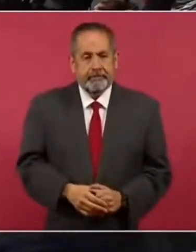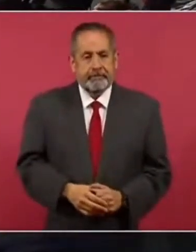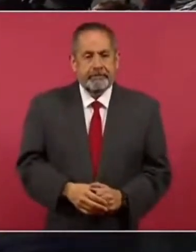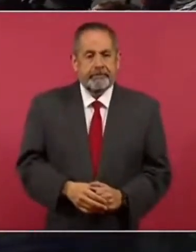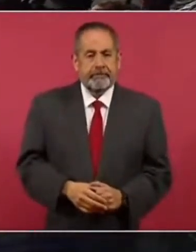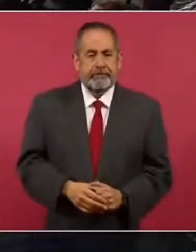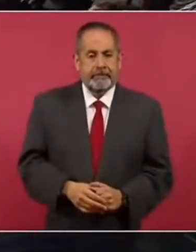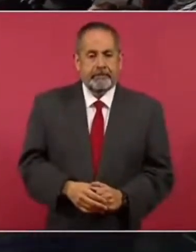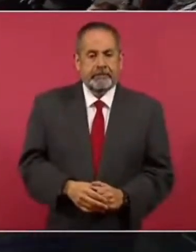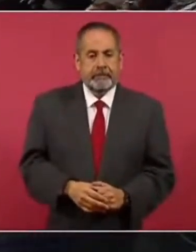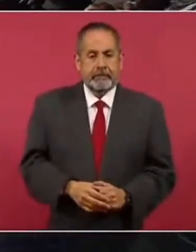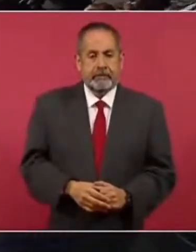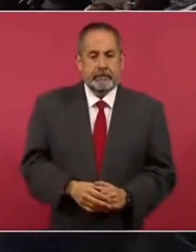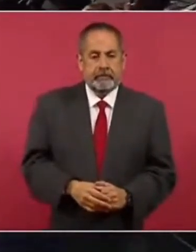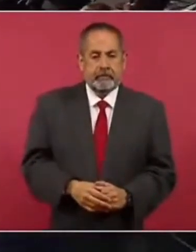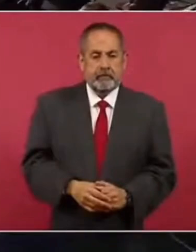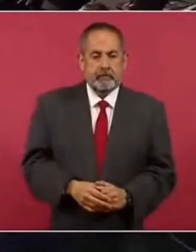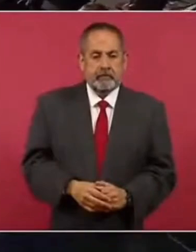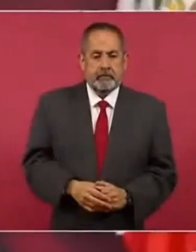Para que